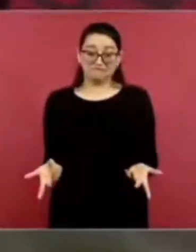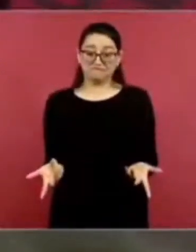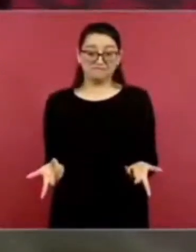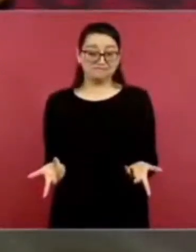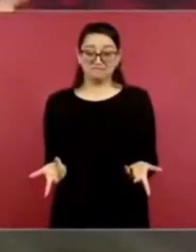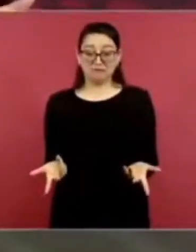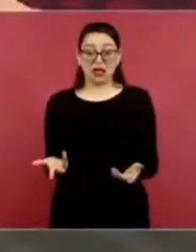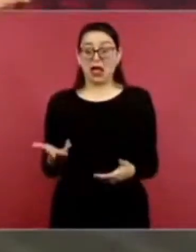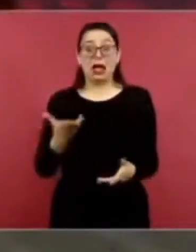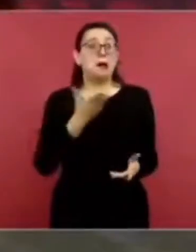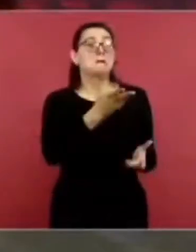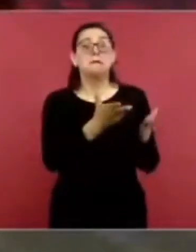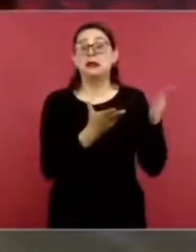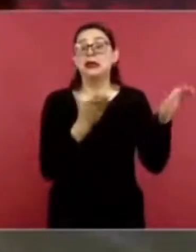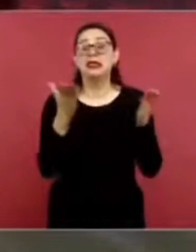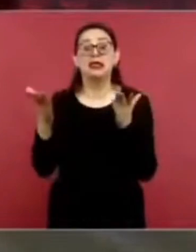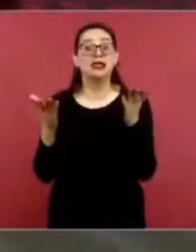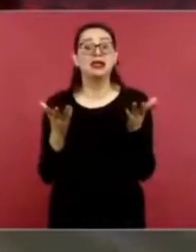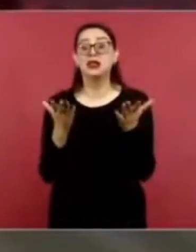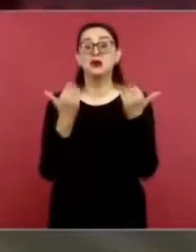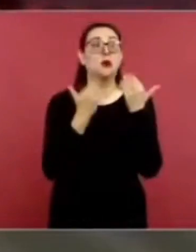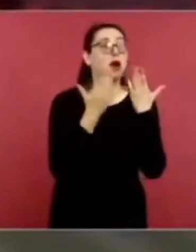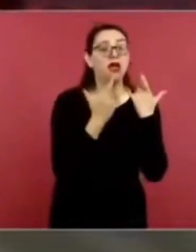no tenemos problema,